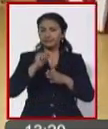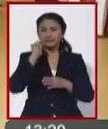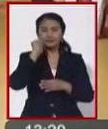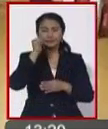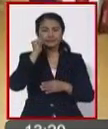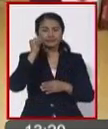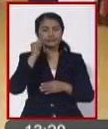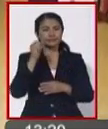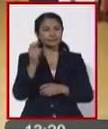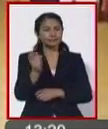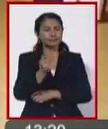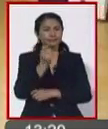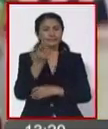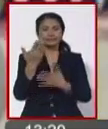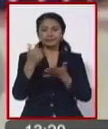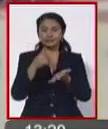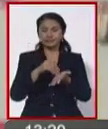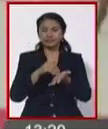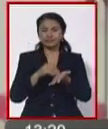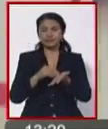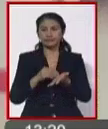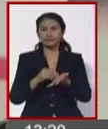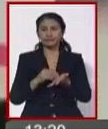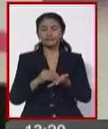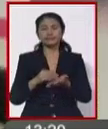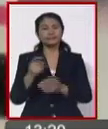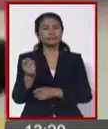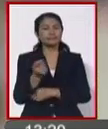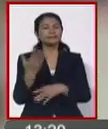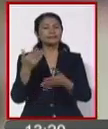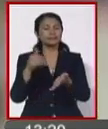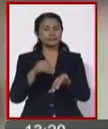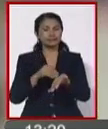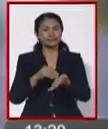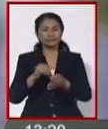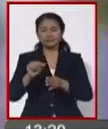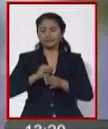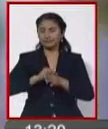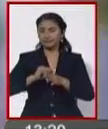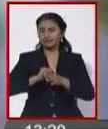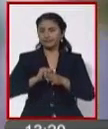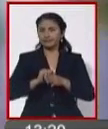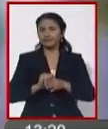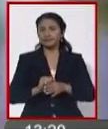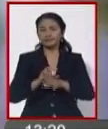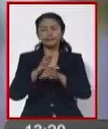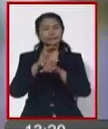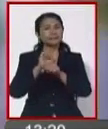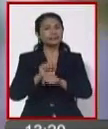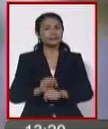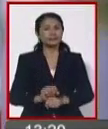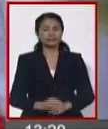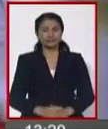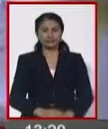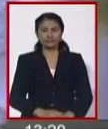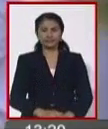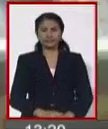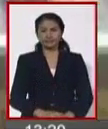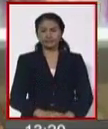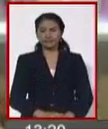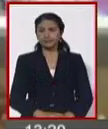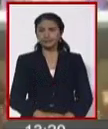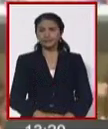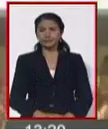para poder ser campeona de nuevo. Voy a ser campeona de nuevo, pero voy a seguir practicando mi rutina. ¿Has cambiado tu